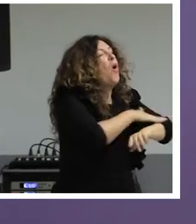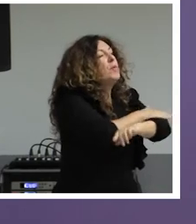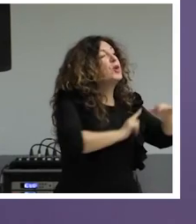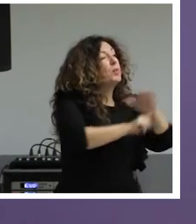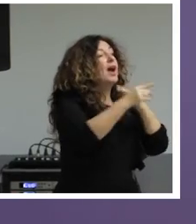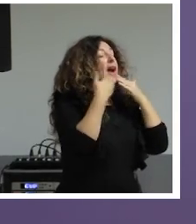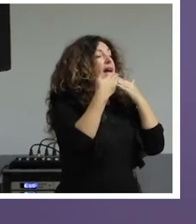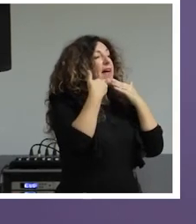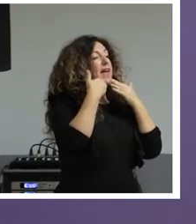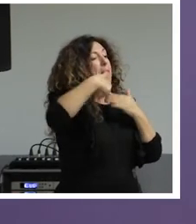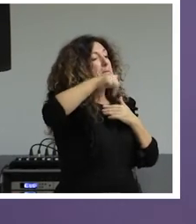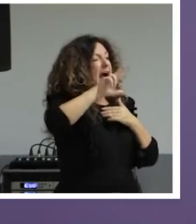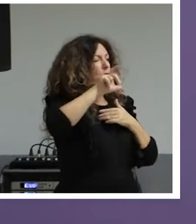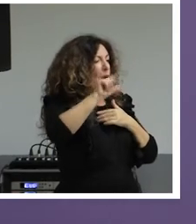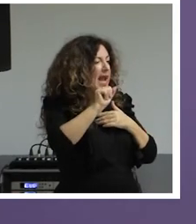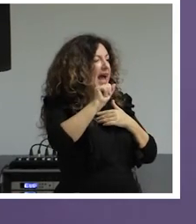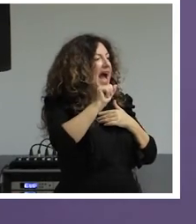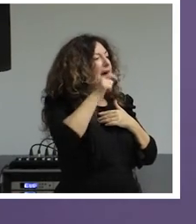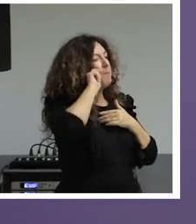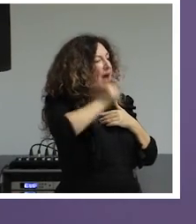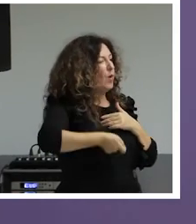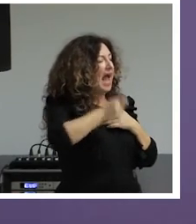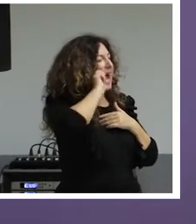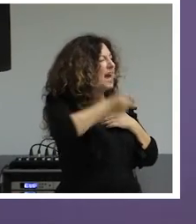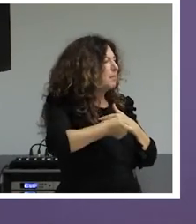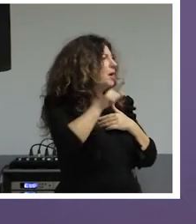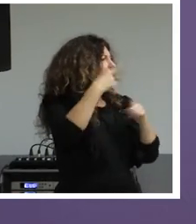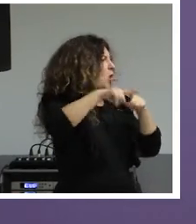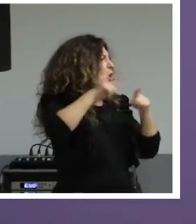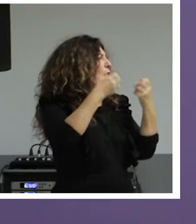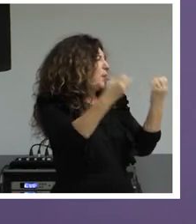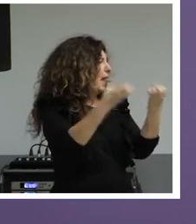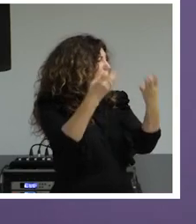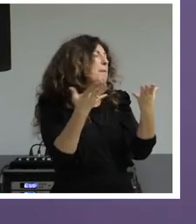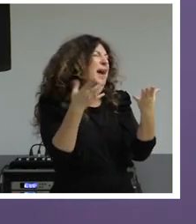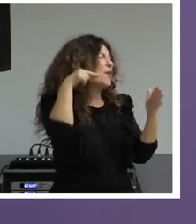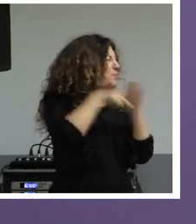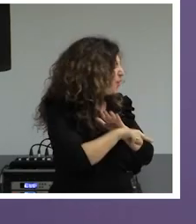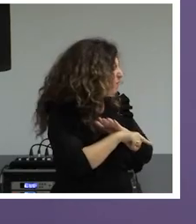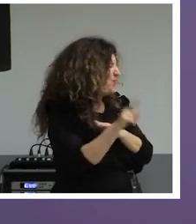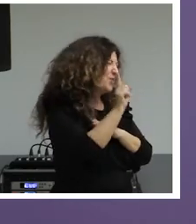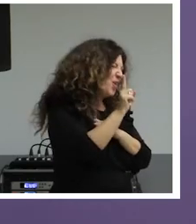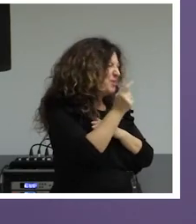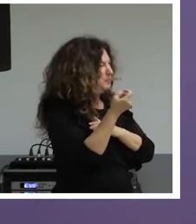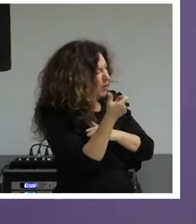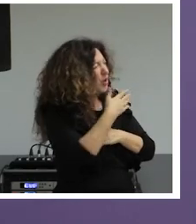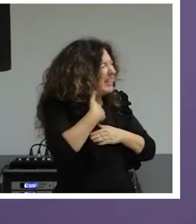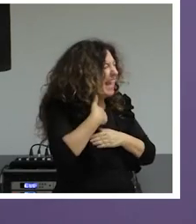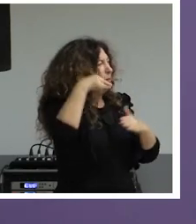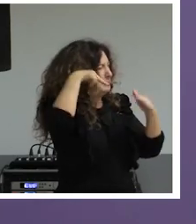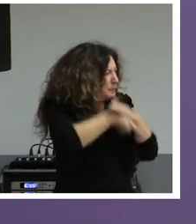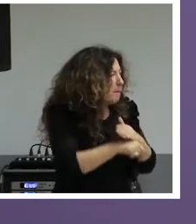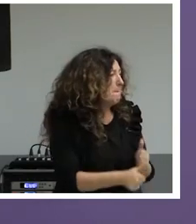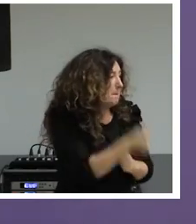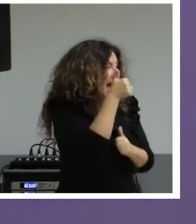Madrid desde hace muchos años yo tengo 44 años yo tengo 44 años y salvo un pequeño y breve espacio de gobierno progresista que hemos tenido